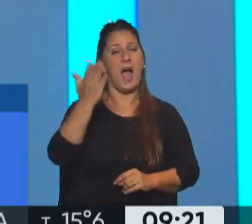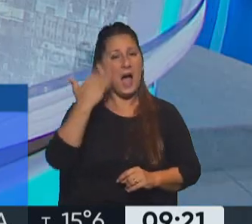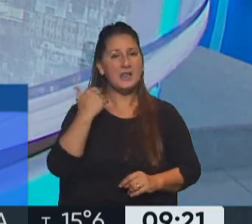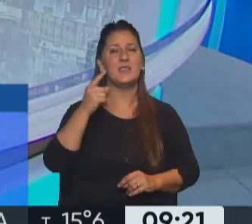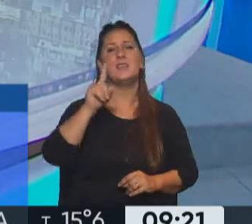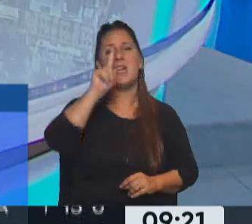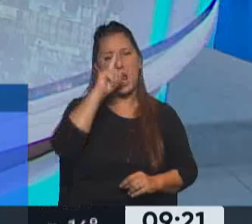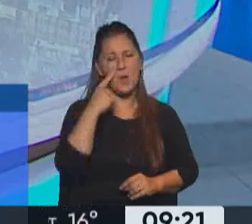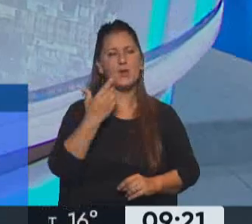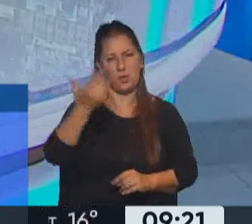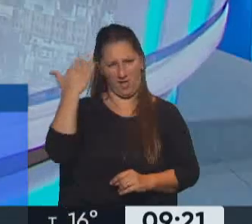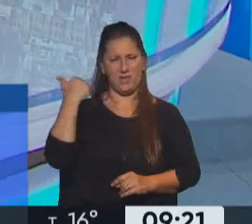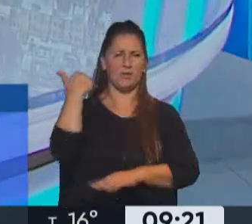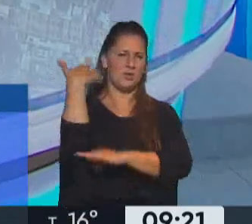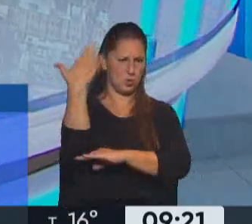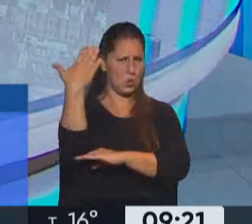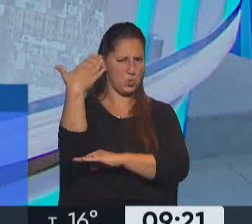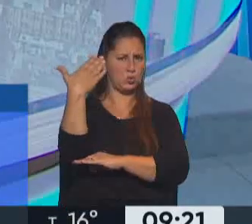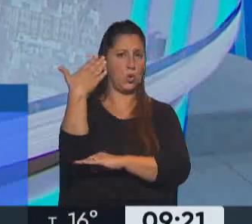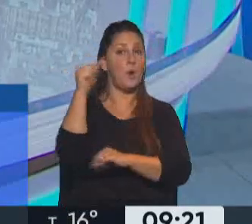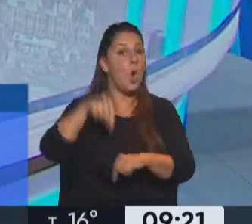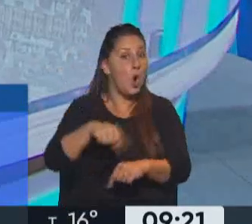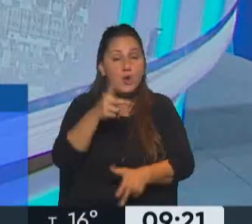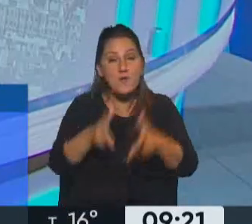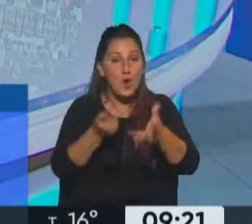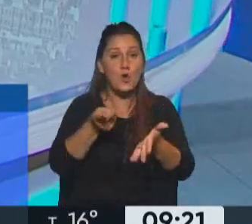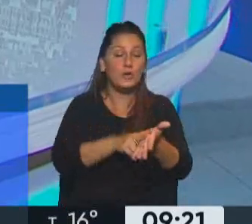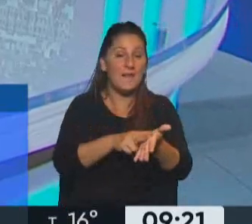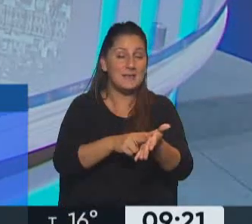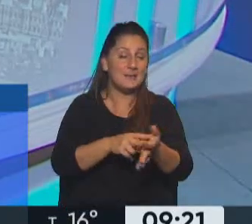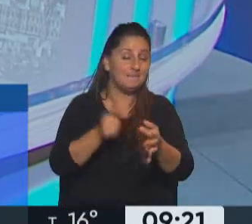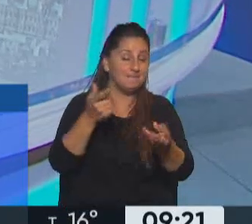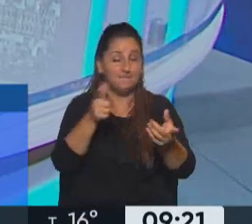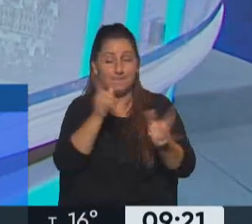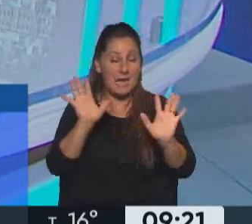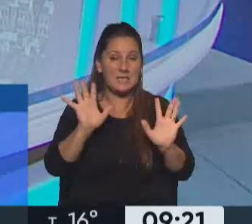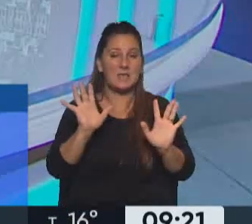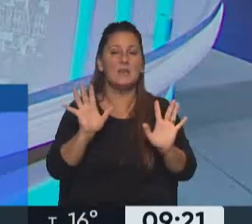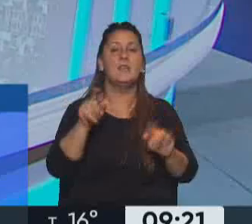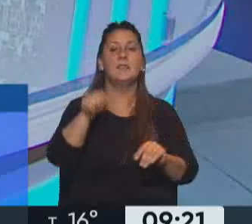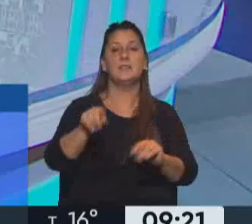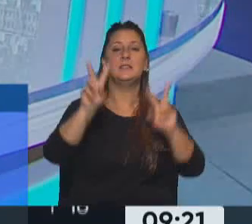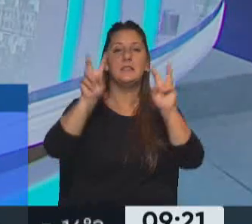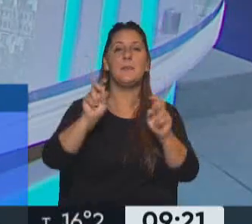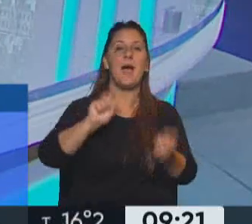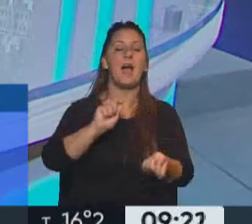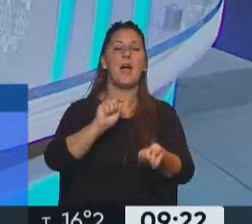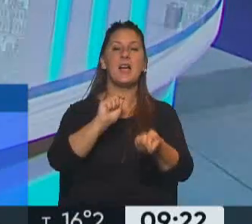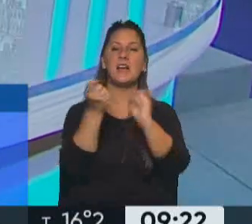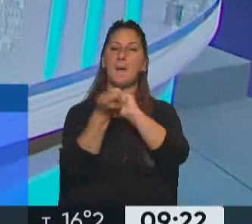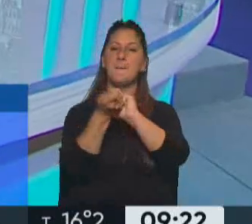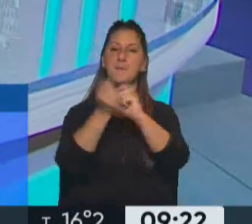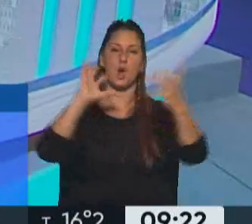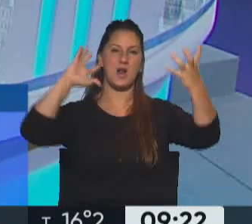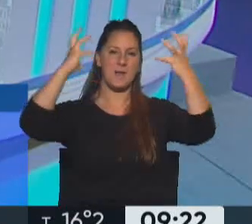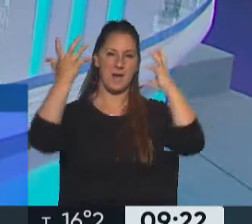otros discursos y que probablemente también esté muy presente, que tiene que ver capaz con otra agenda, que es la agenda del cambio climático, ¿sí? Que es la